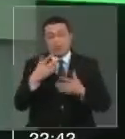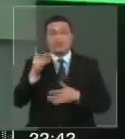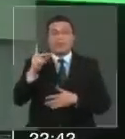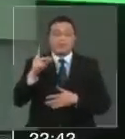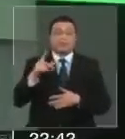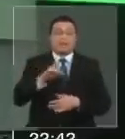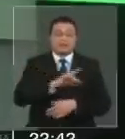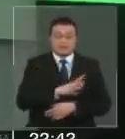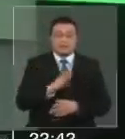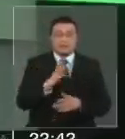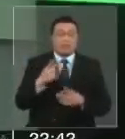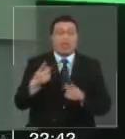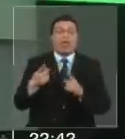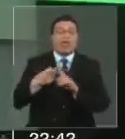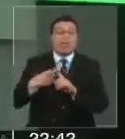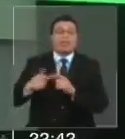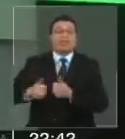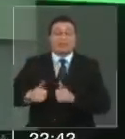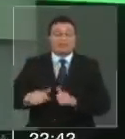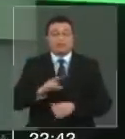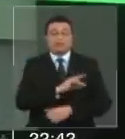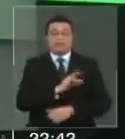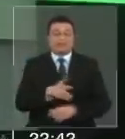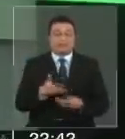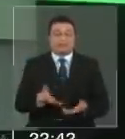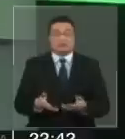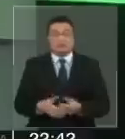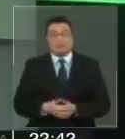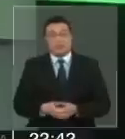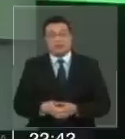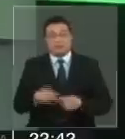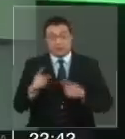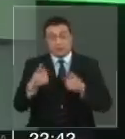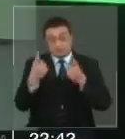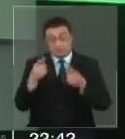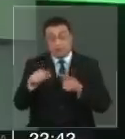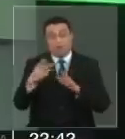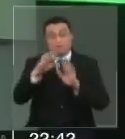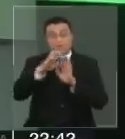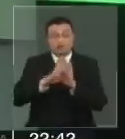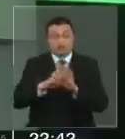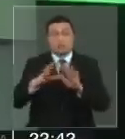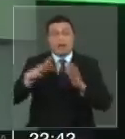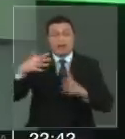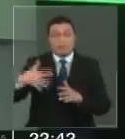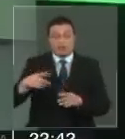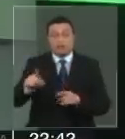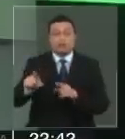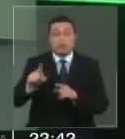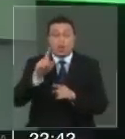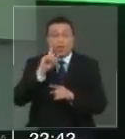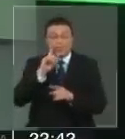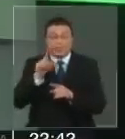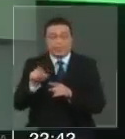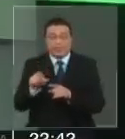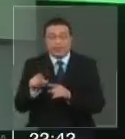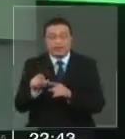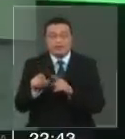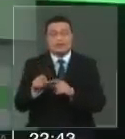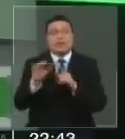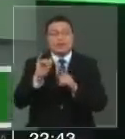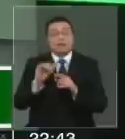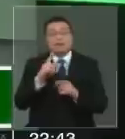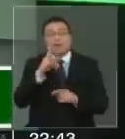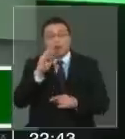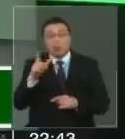los desafíos pendientes en Chile en el último pedacito que nos queda. ¿Cuál es el proyecto más importante que ustedes tienen? ¿Y cuál fue tal